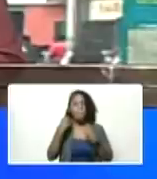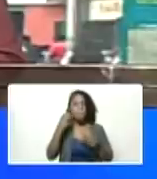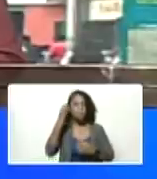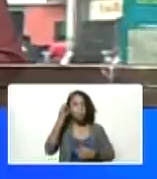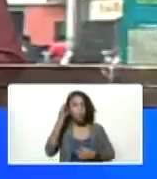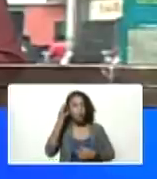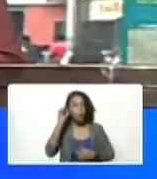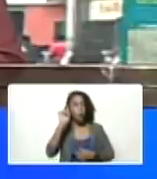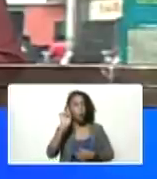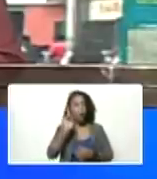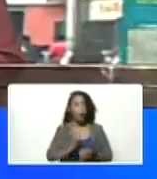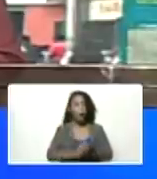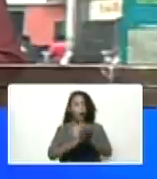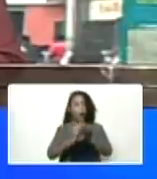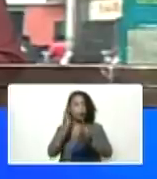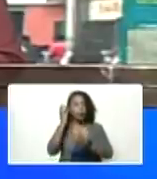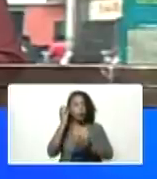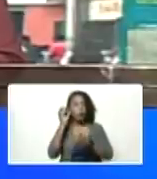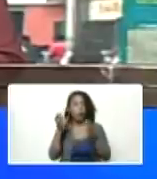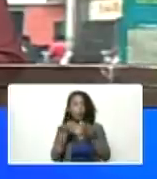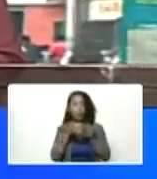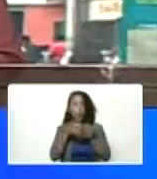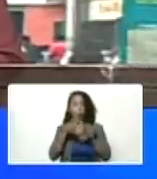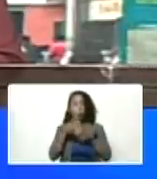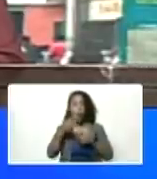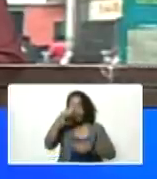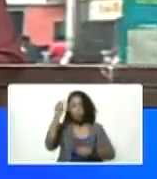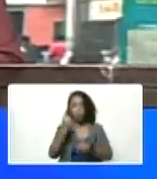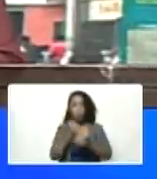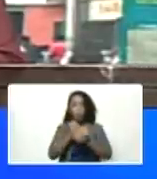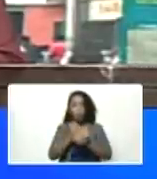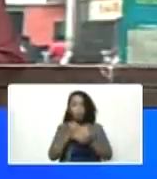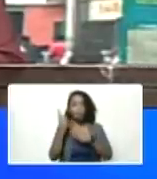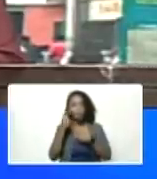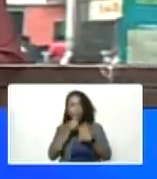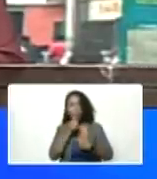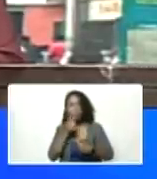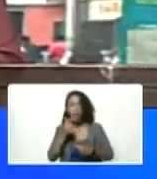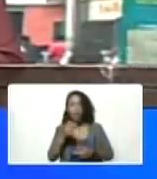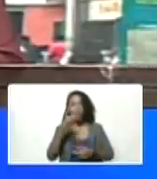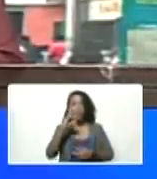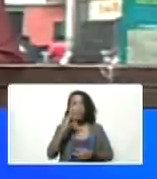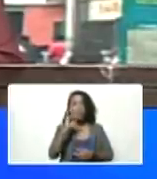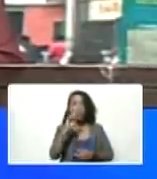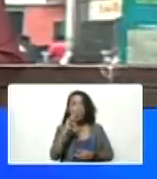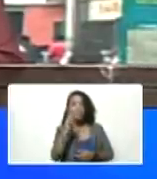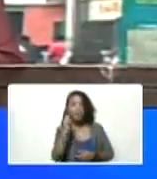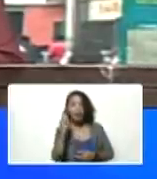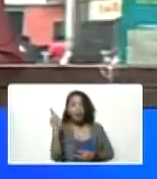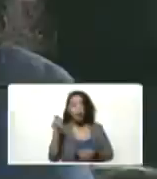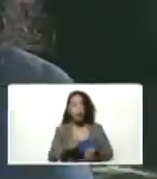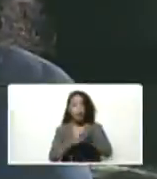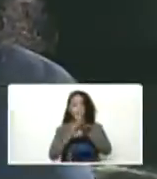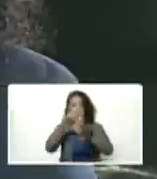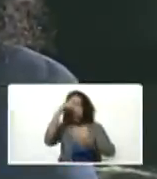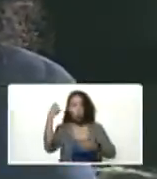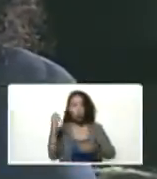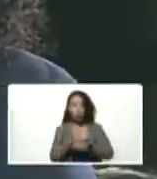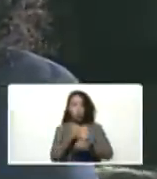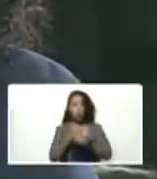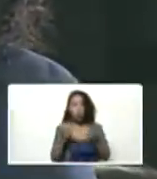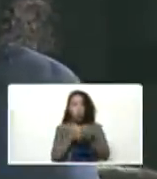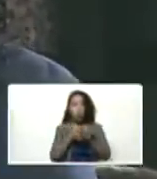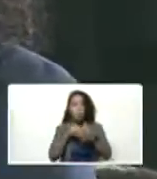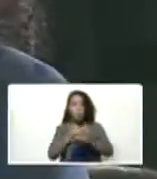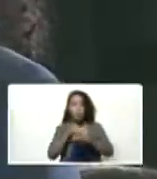a una lideresa de la clase obrera. Se trata de Diva Guzmán, líder de la clase obrera, ahora